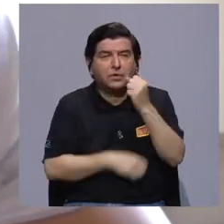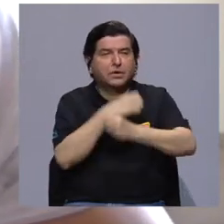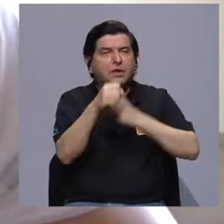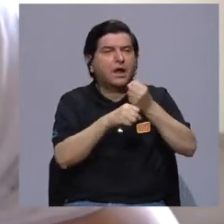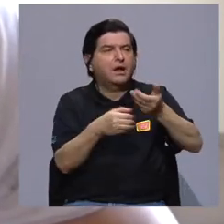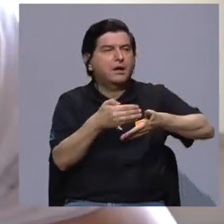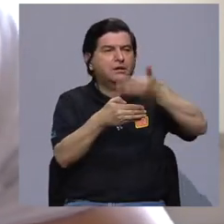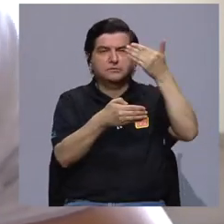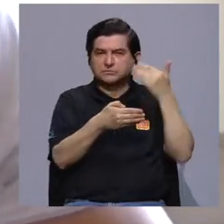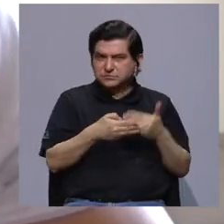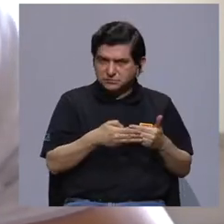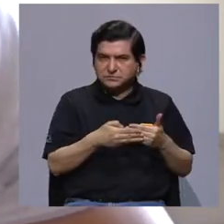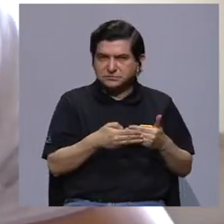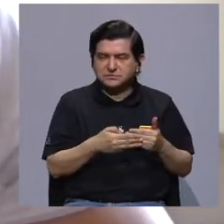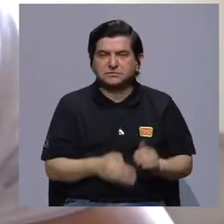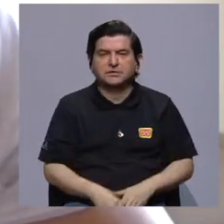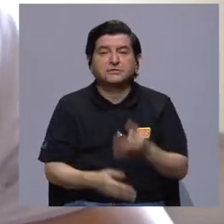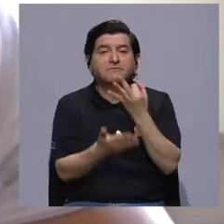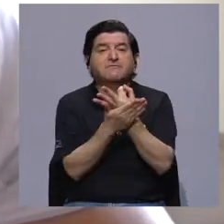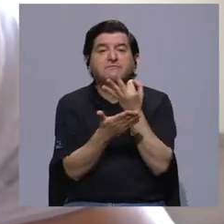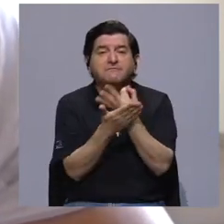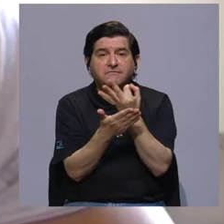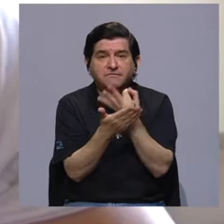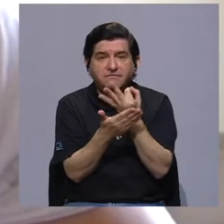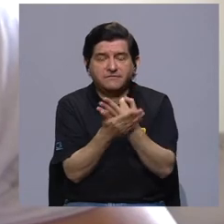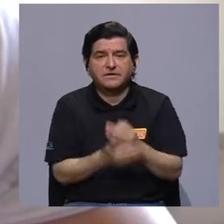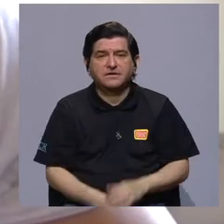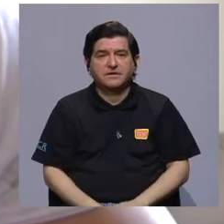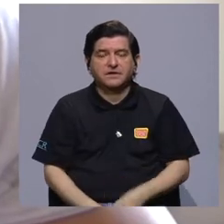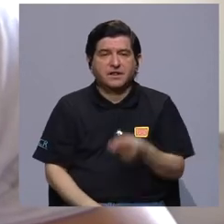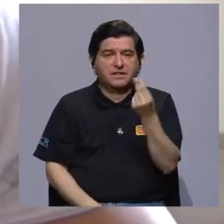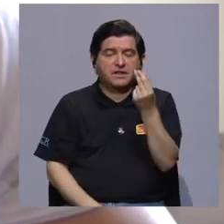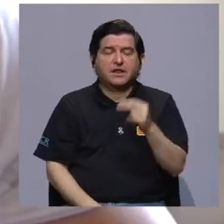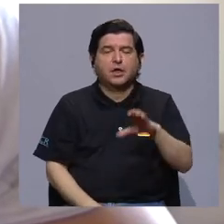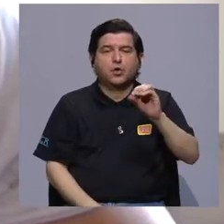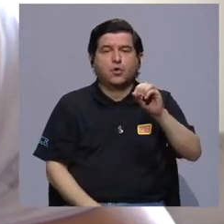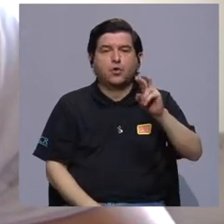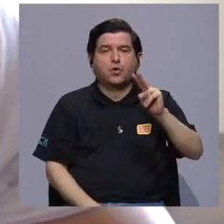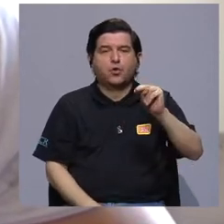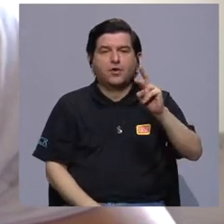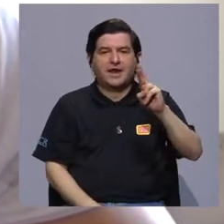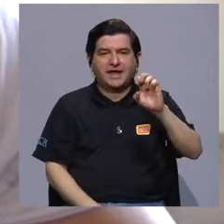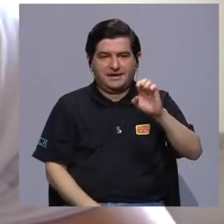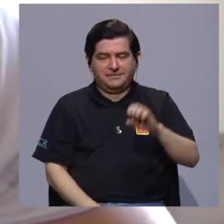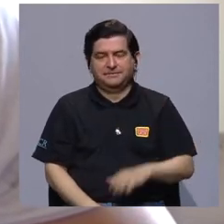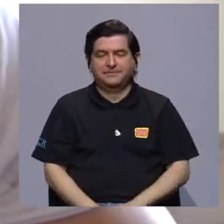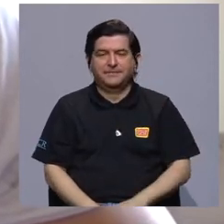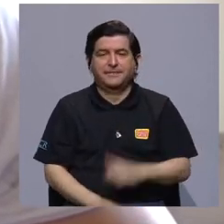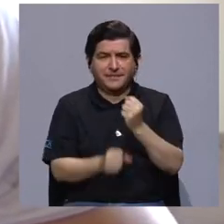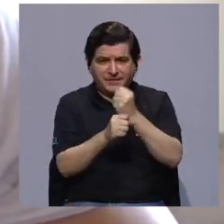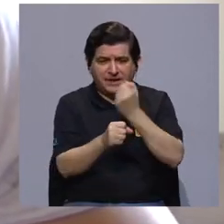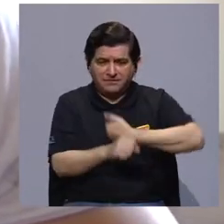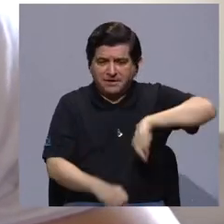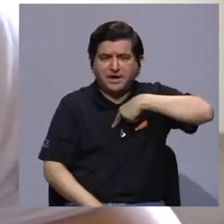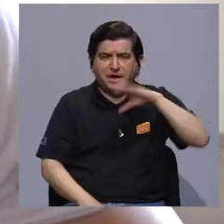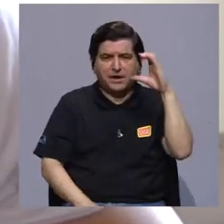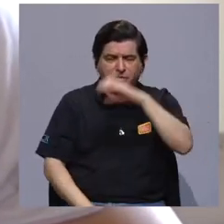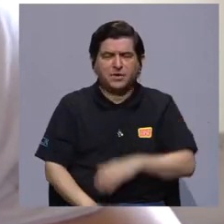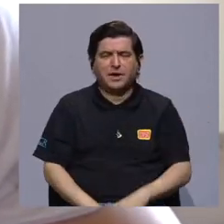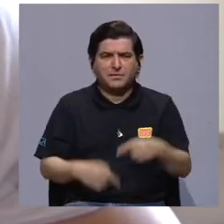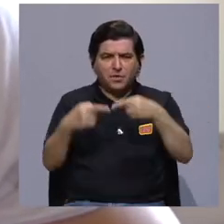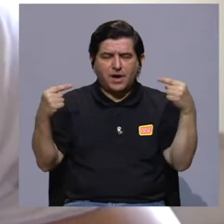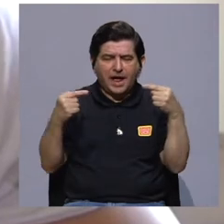hace unos años financiado por los fondos de CONARE, en el cual trabajamos